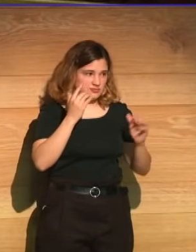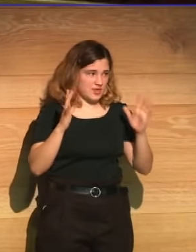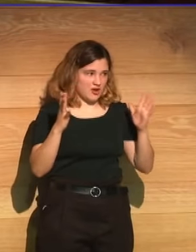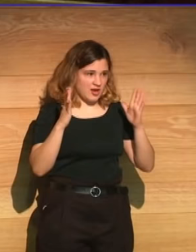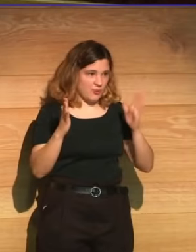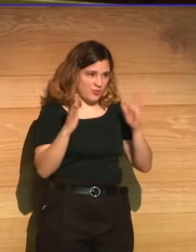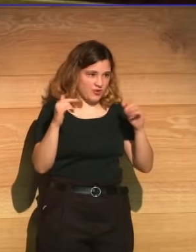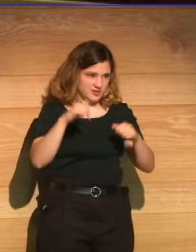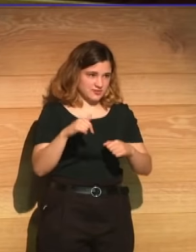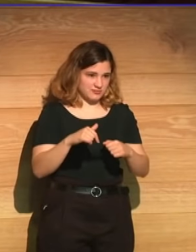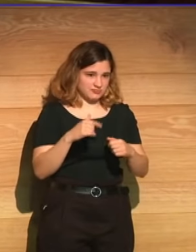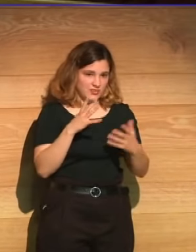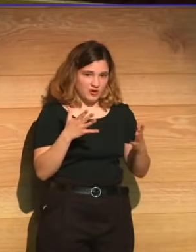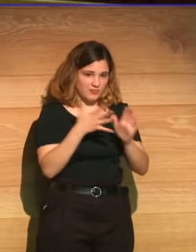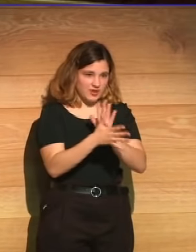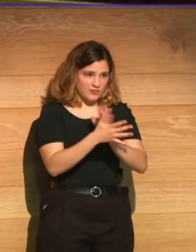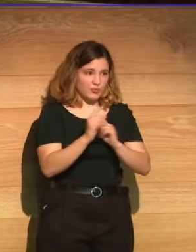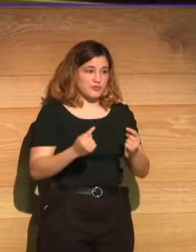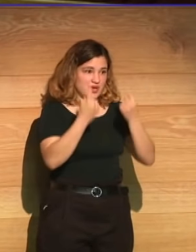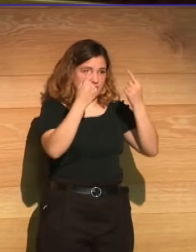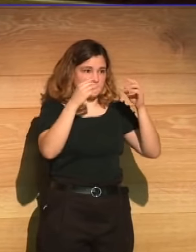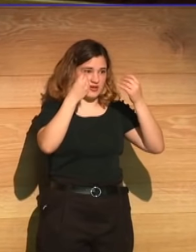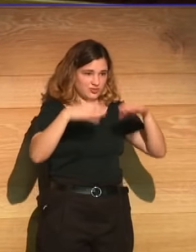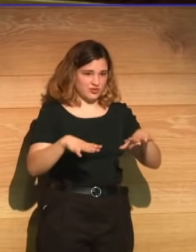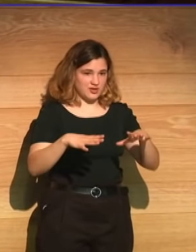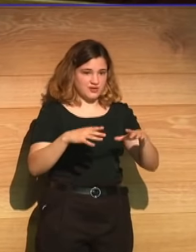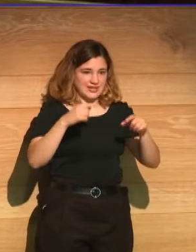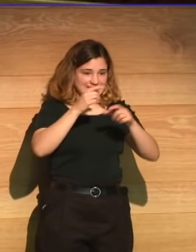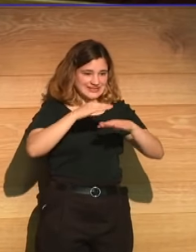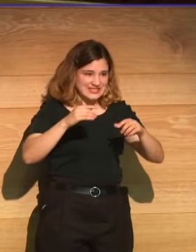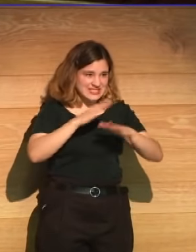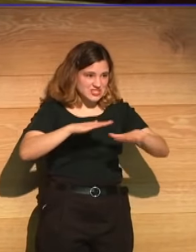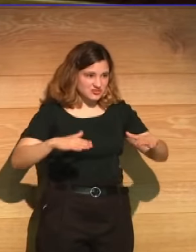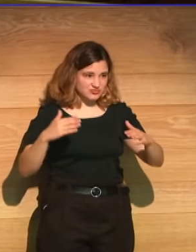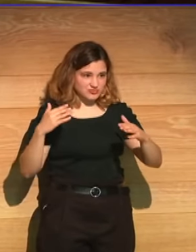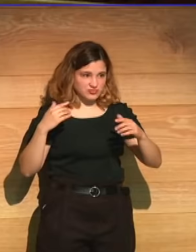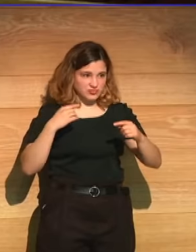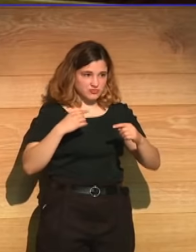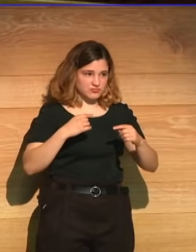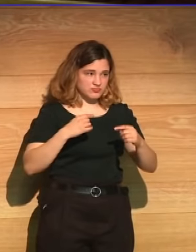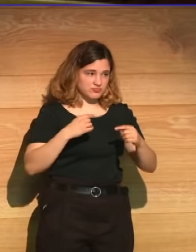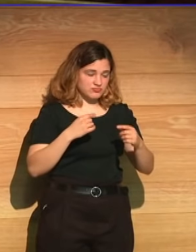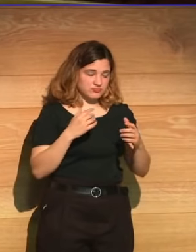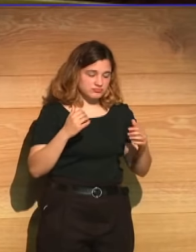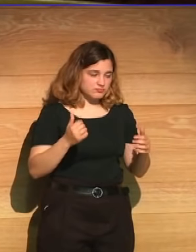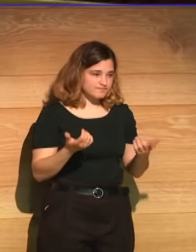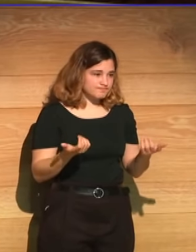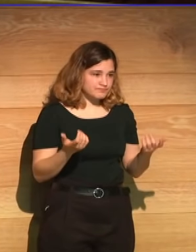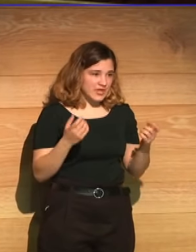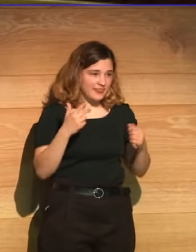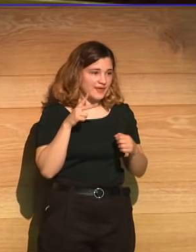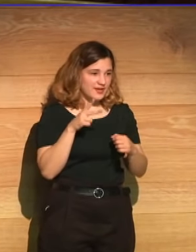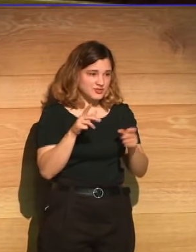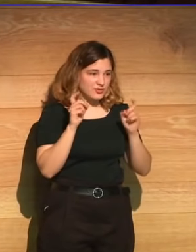hablando de que por primera vez en la historia toda una generación de niños y niñas ha visto interrumpida la posibilidad de acceso a su